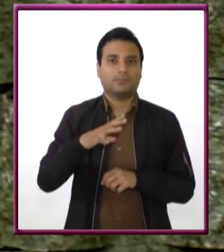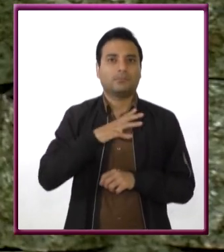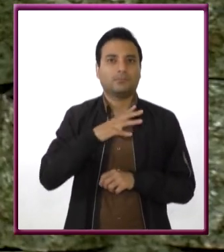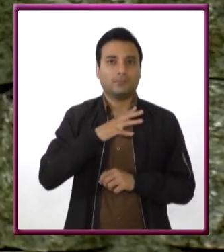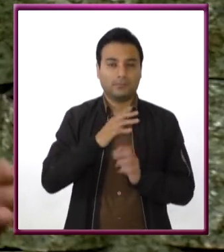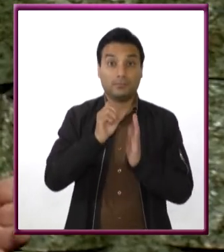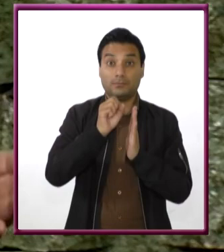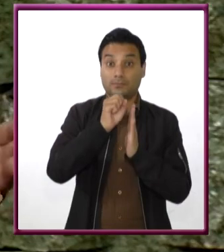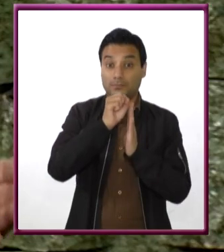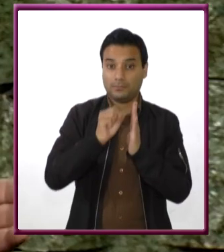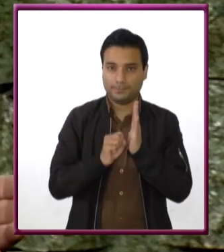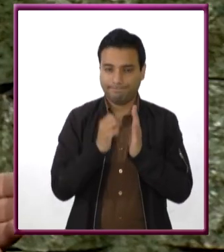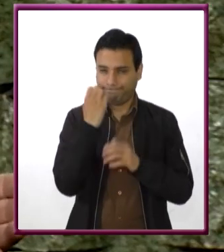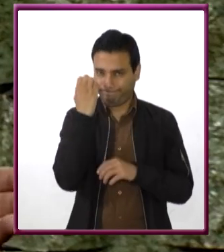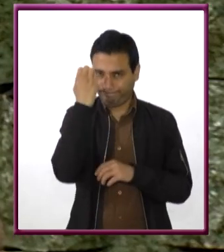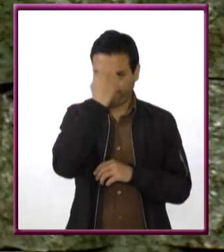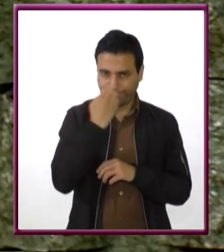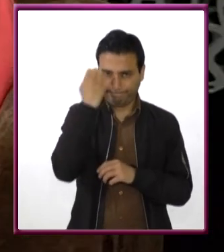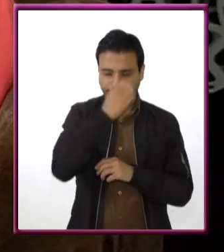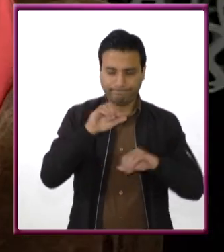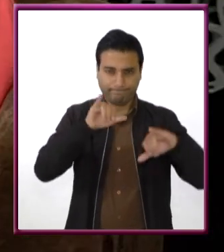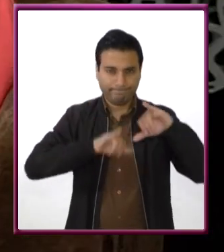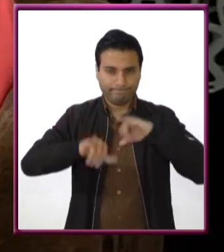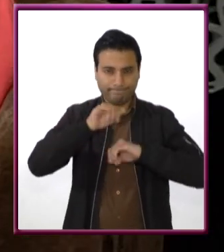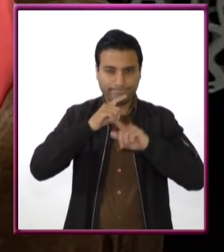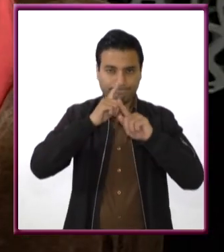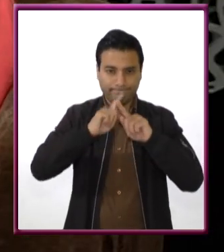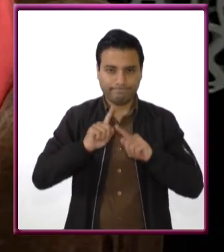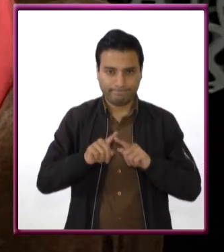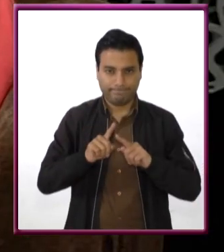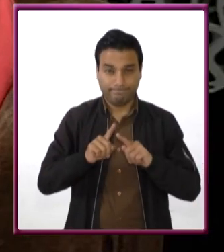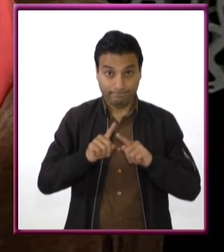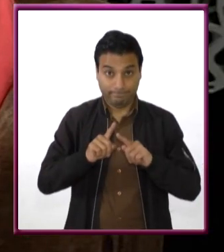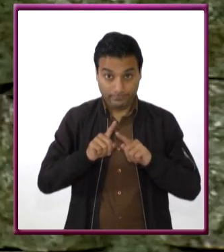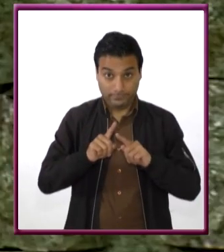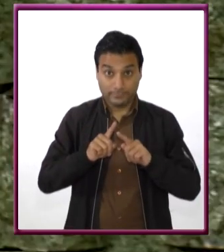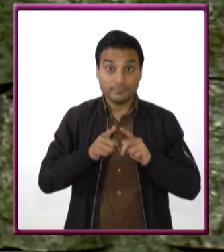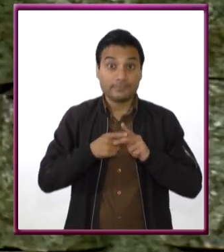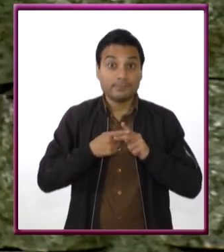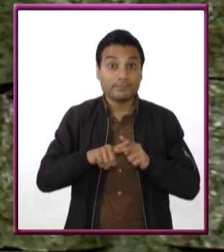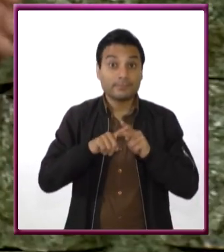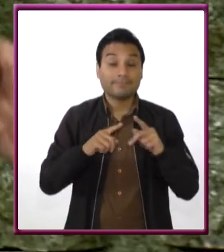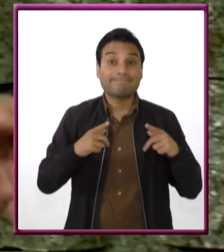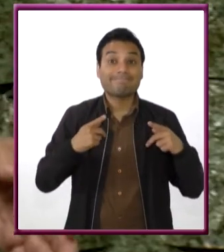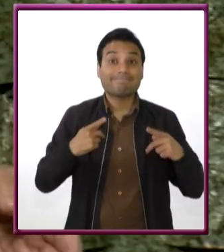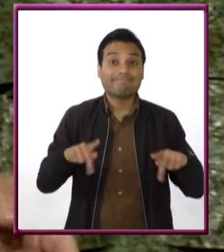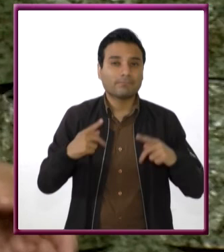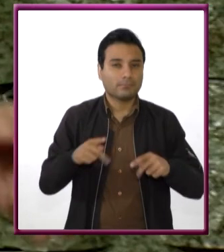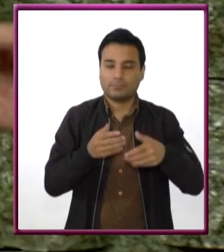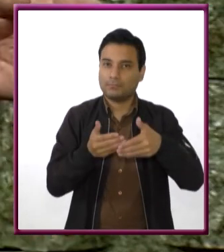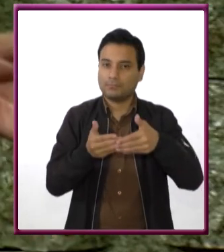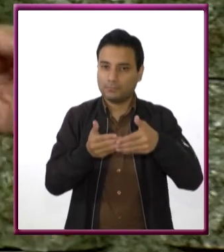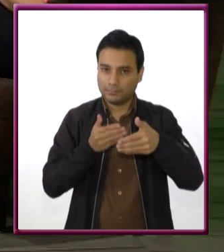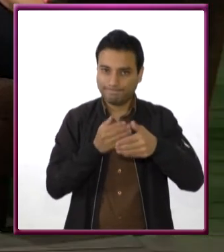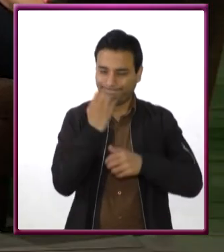sistema de evaluación de las sustancias nuevas antes de que ingresen al comercio, porque se les obliga a someterse a